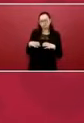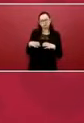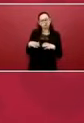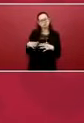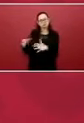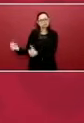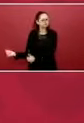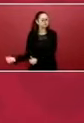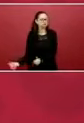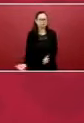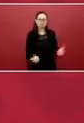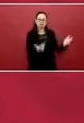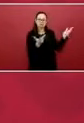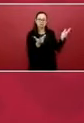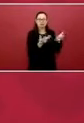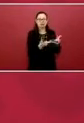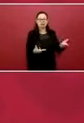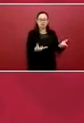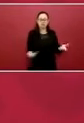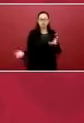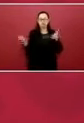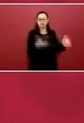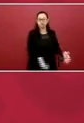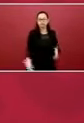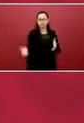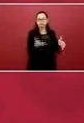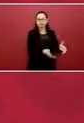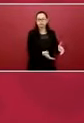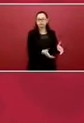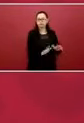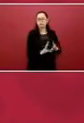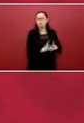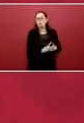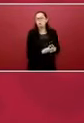clandestina, los desaparecen.